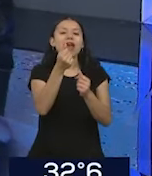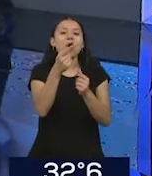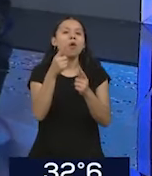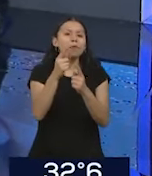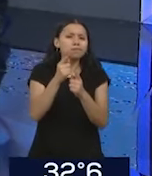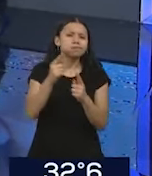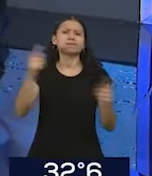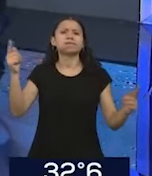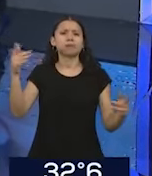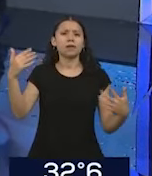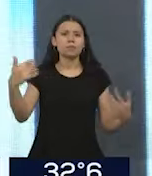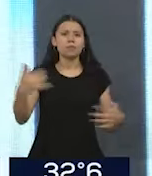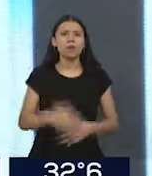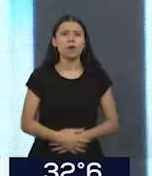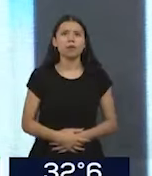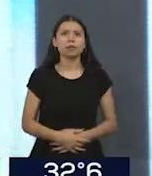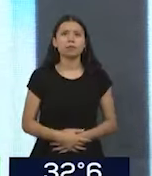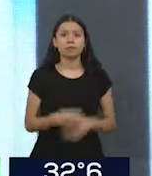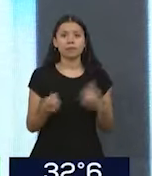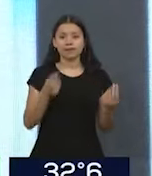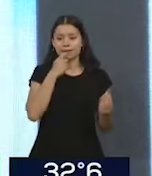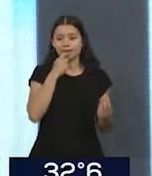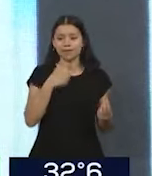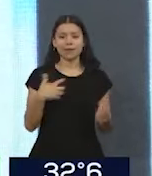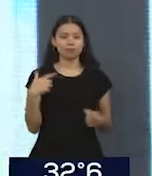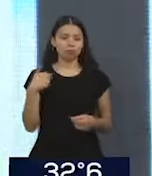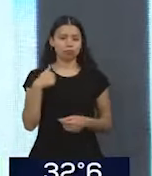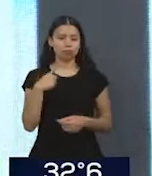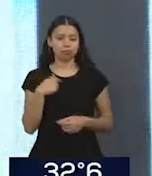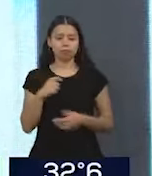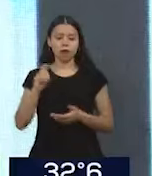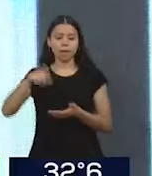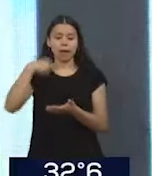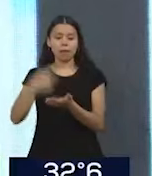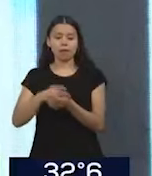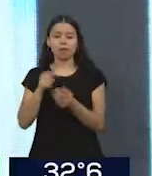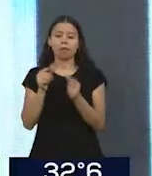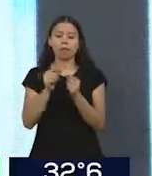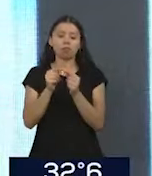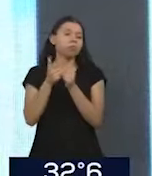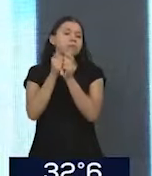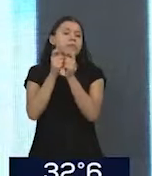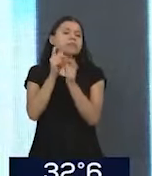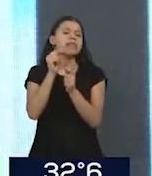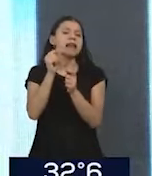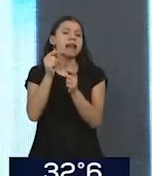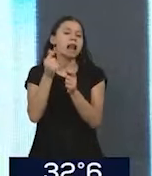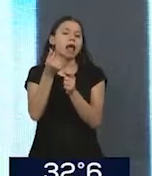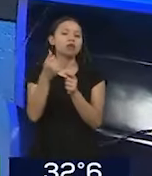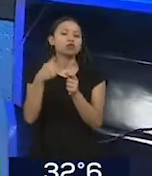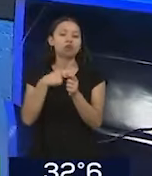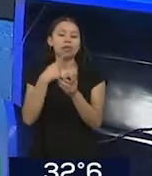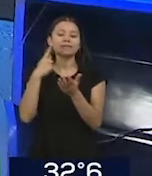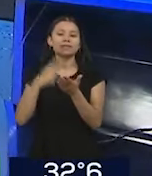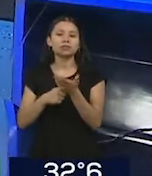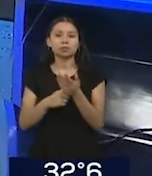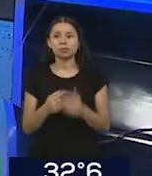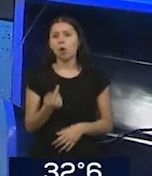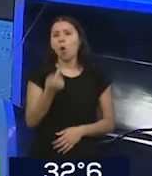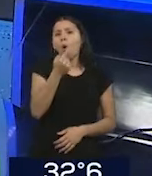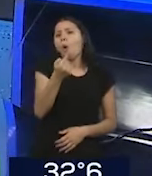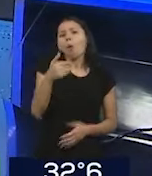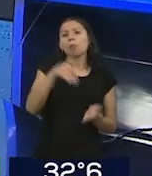ajustar la aplicación para que le marque un dinero en cuenta al volumen que quiera. Te voy a transferir 1 millón de pesos y